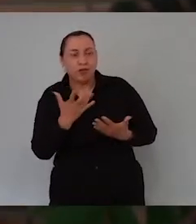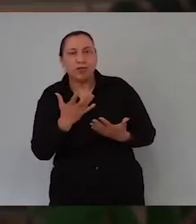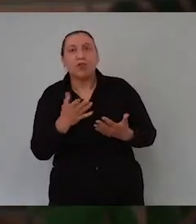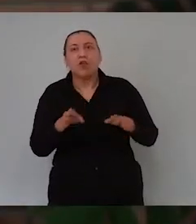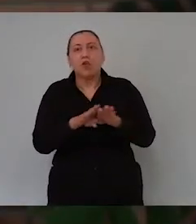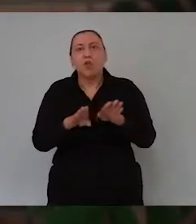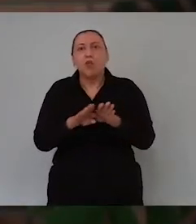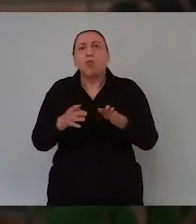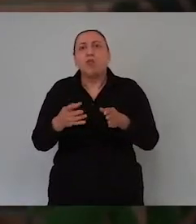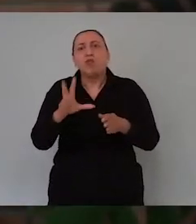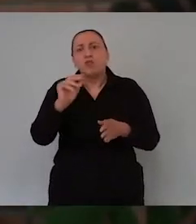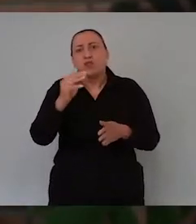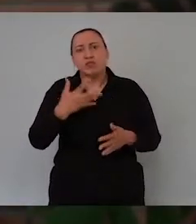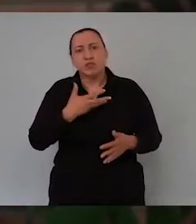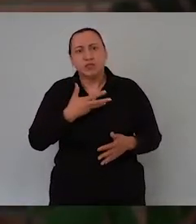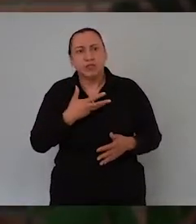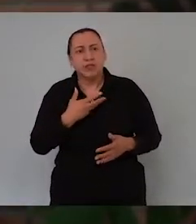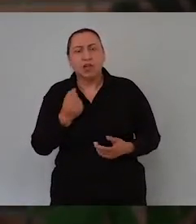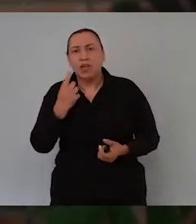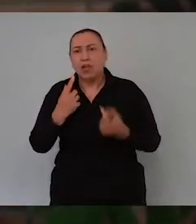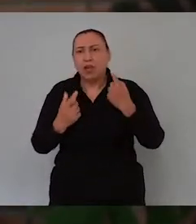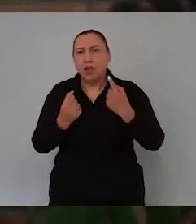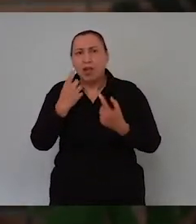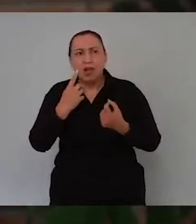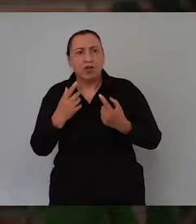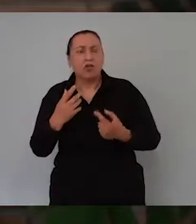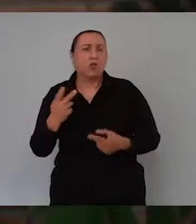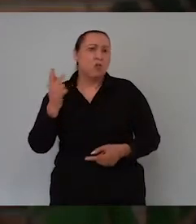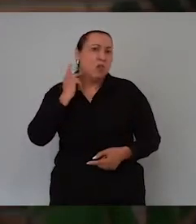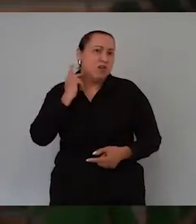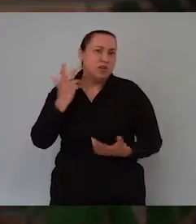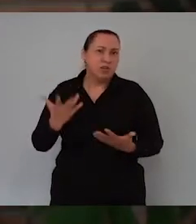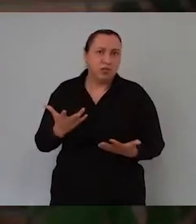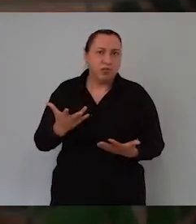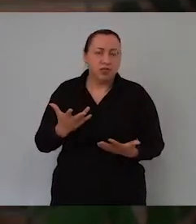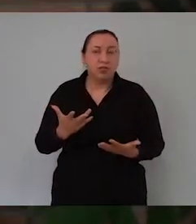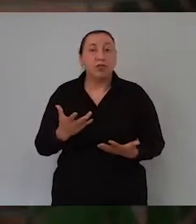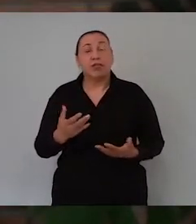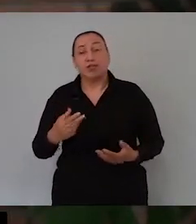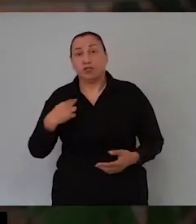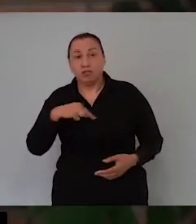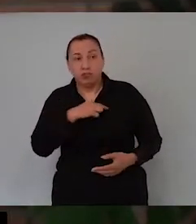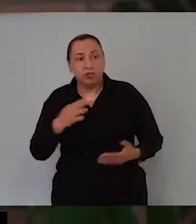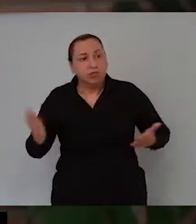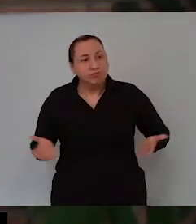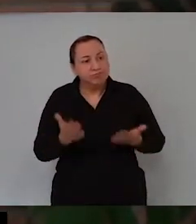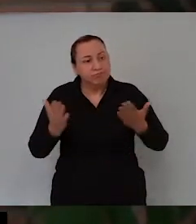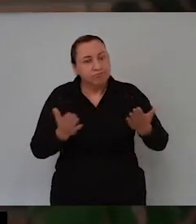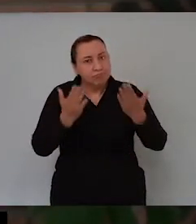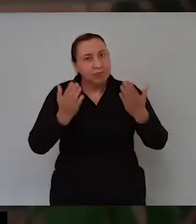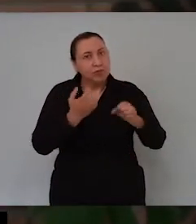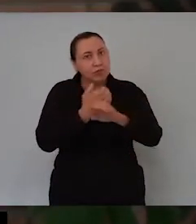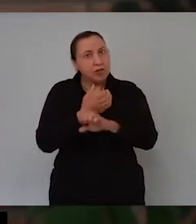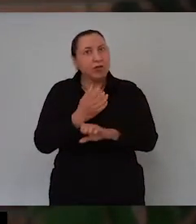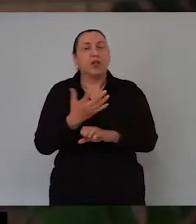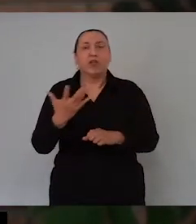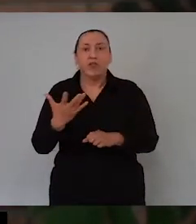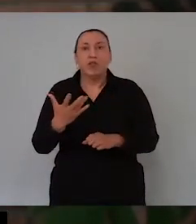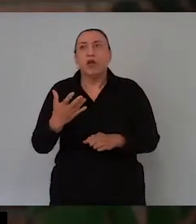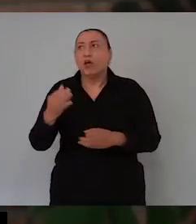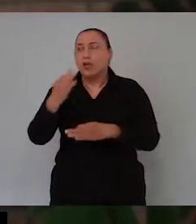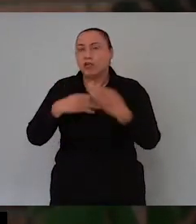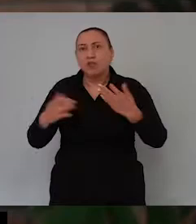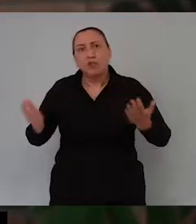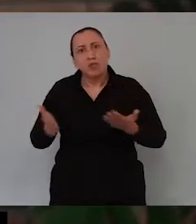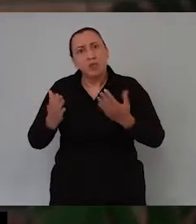Basta de afirmar que la violencia hacia las mujeres es invento de los adversarios políticos. Debemos motivar como entidad federativa